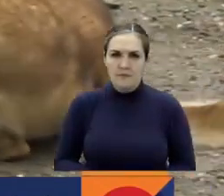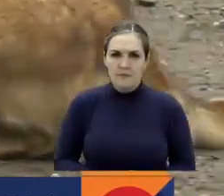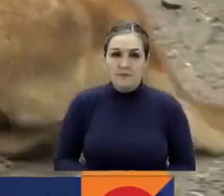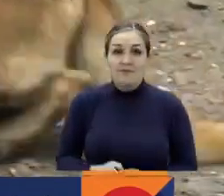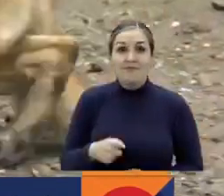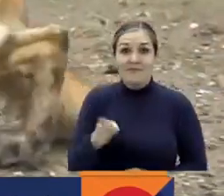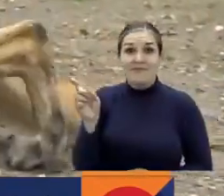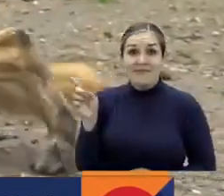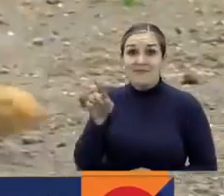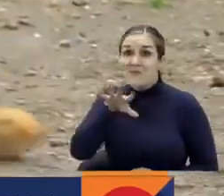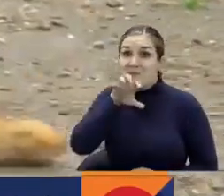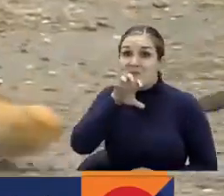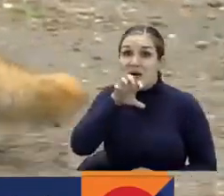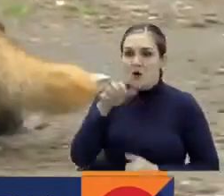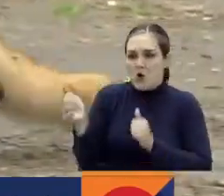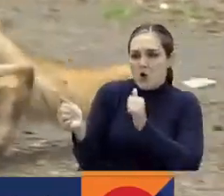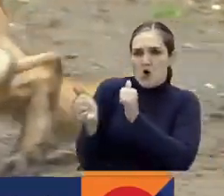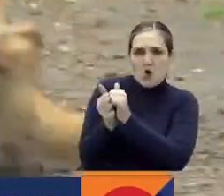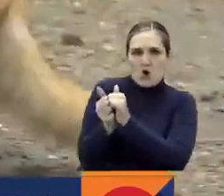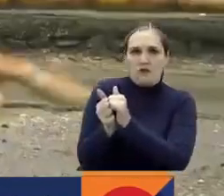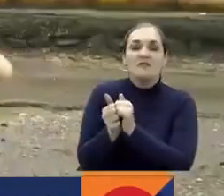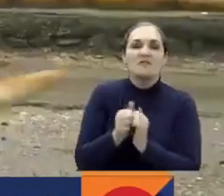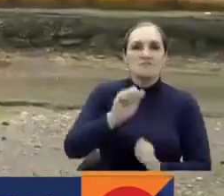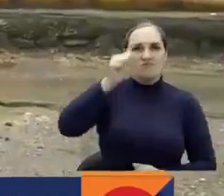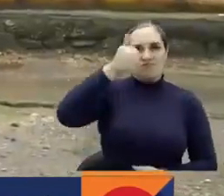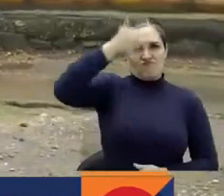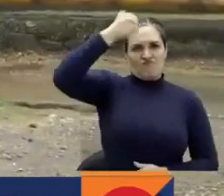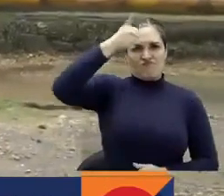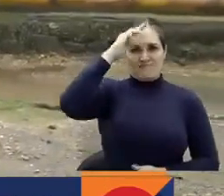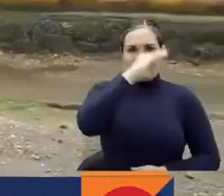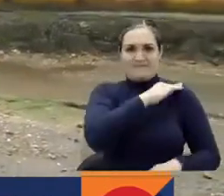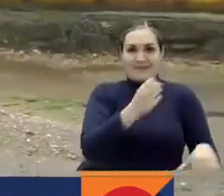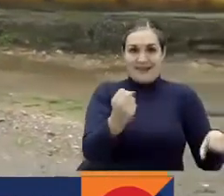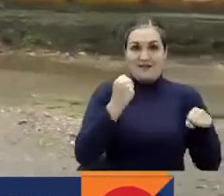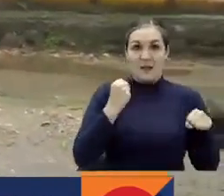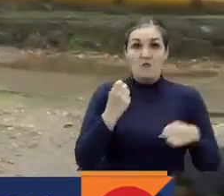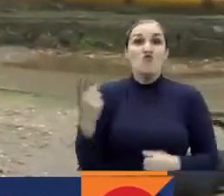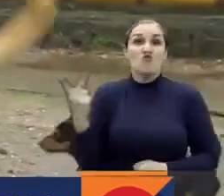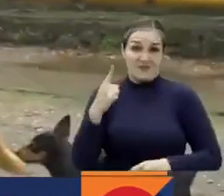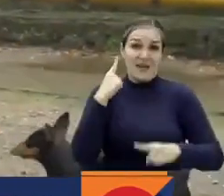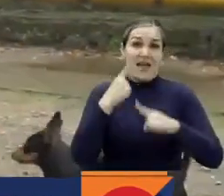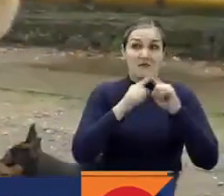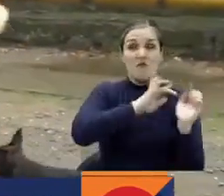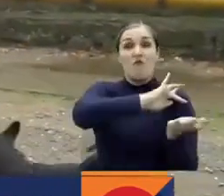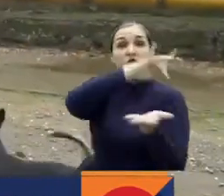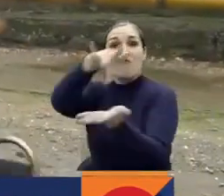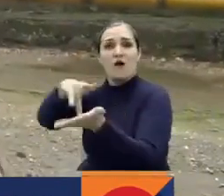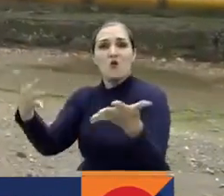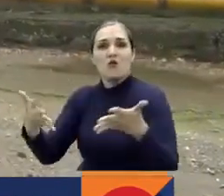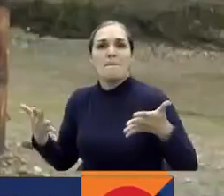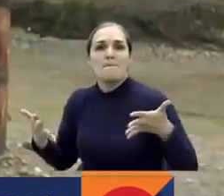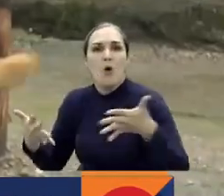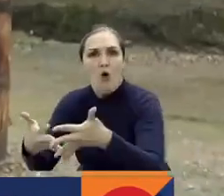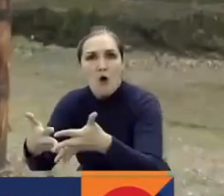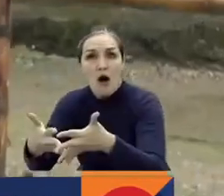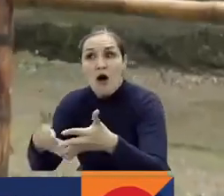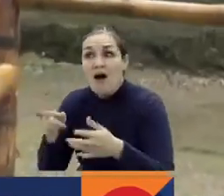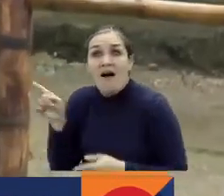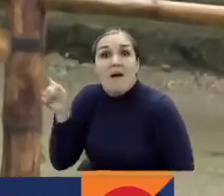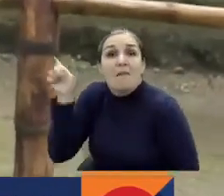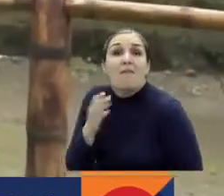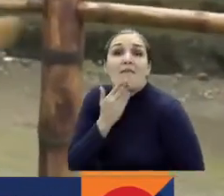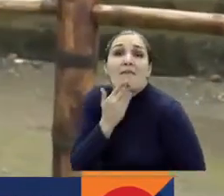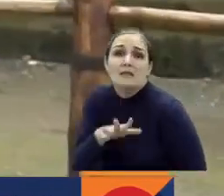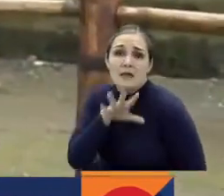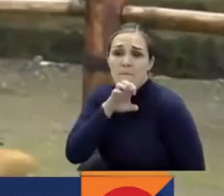Son el soldado John Durán y su compañero Watson. Juntos ya estuvieron en tragedias como la de Mocoa, donde Watson rescató a 5